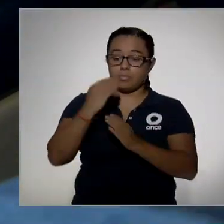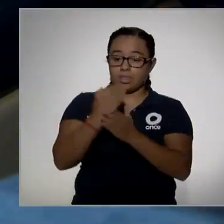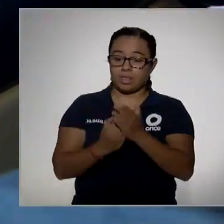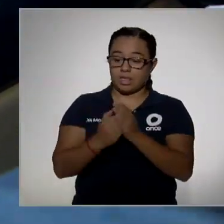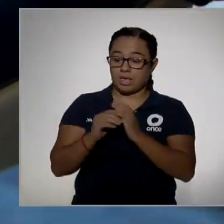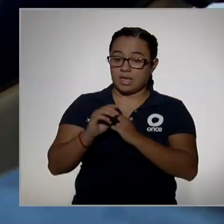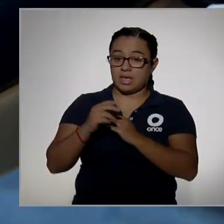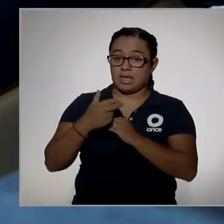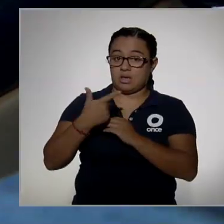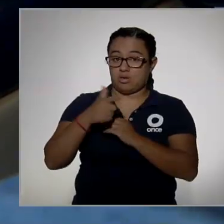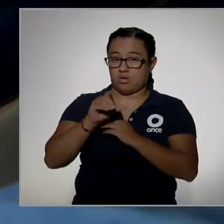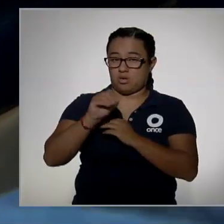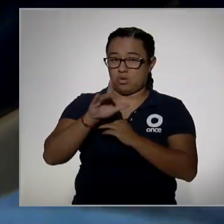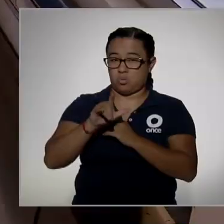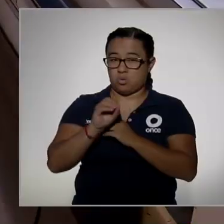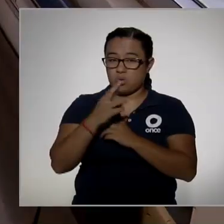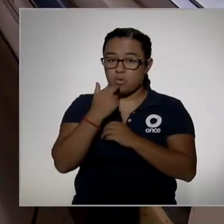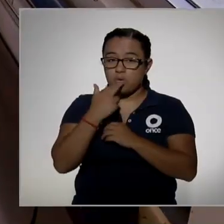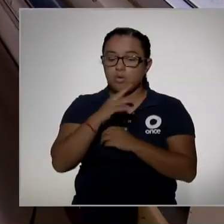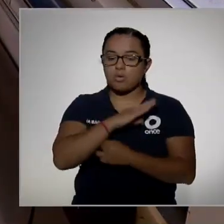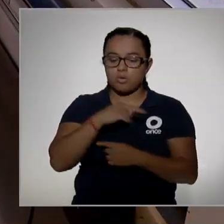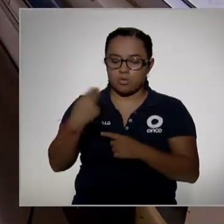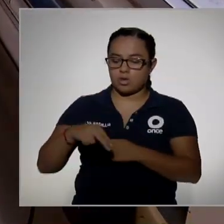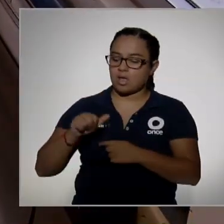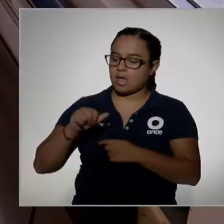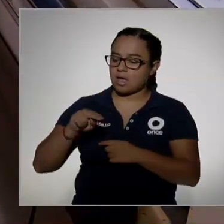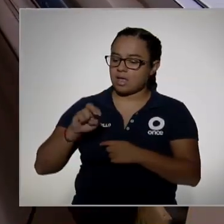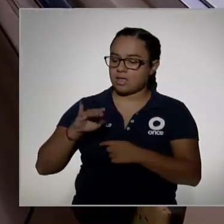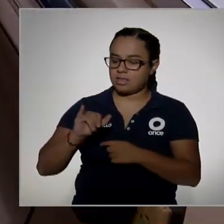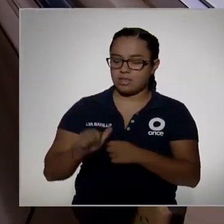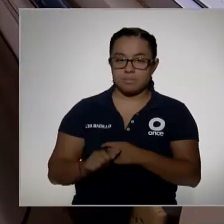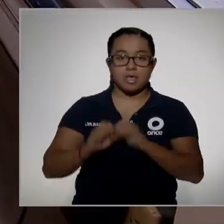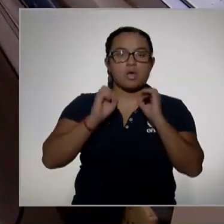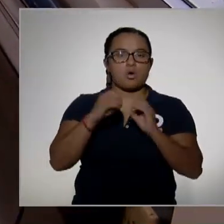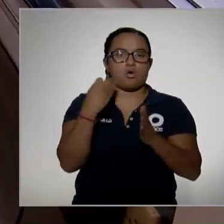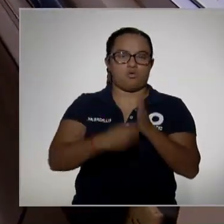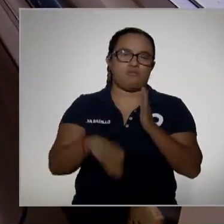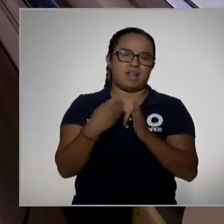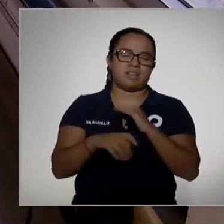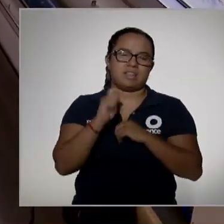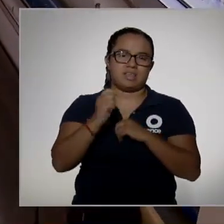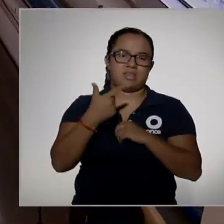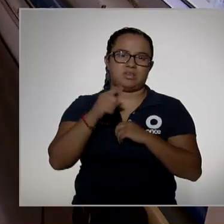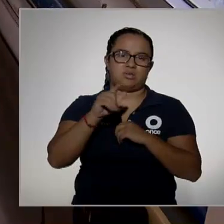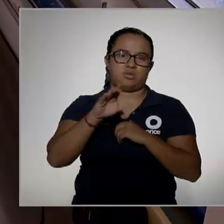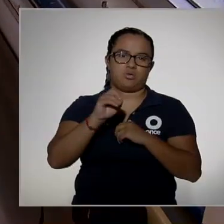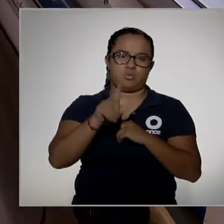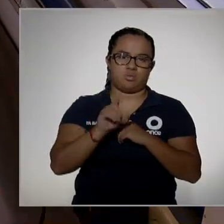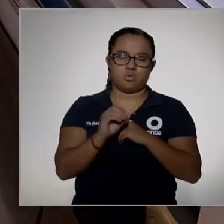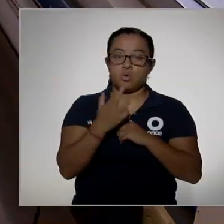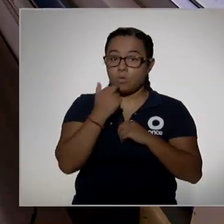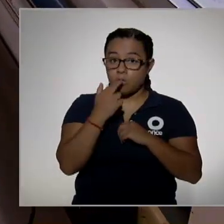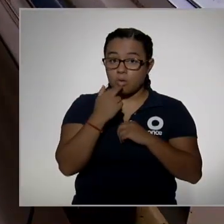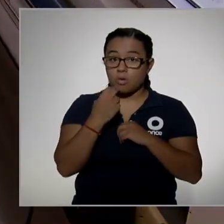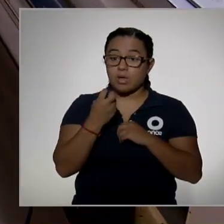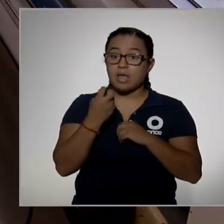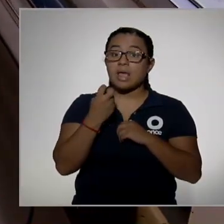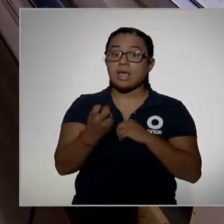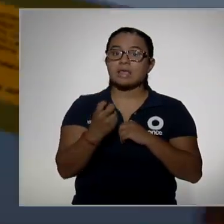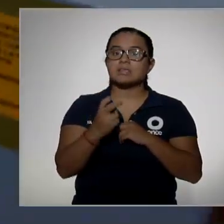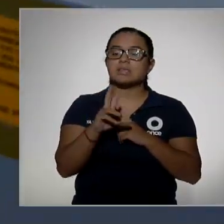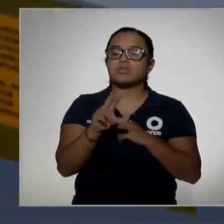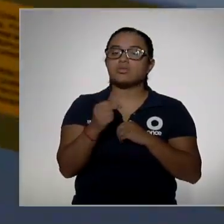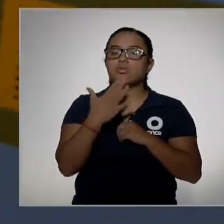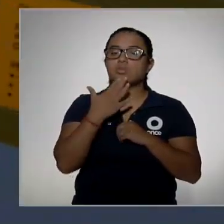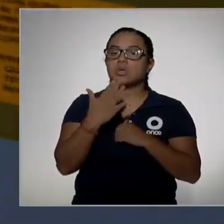conlleva a que para estamos algo llamado anemia o la deficiencia de glóbulos rojos estas consecuencias de no ingerir